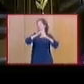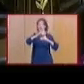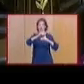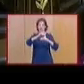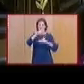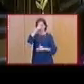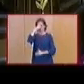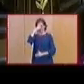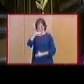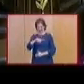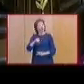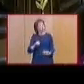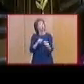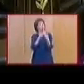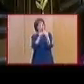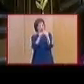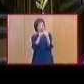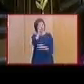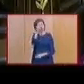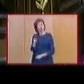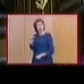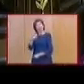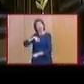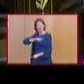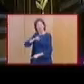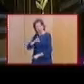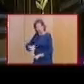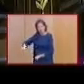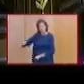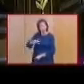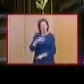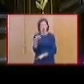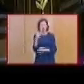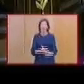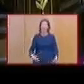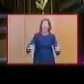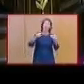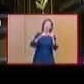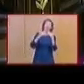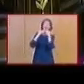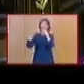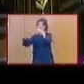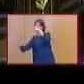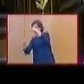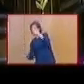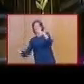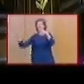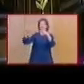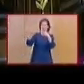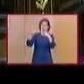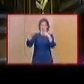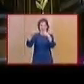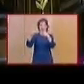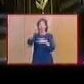en que la igualdad de los españoles significa tratar de manera desigual a lo que son desiguales. Yo puedo decirle, y le recuerdo algo que